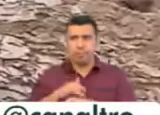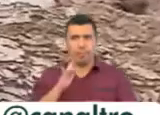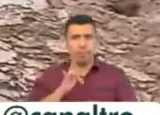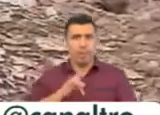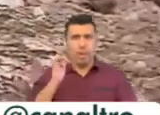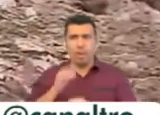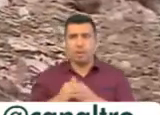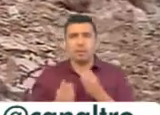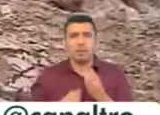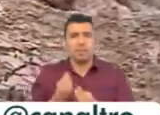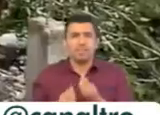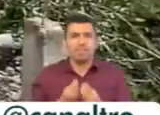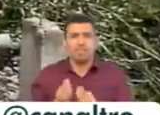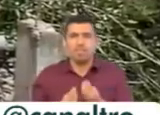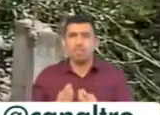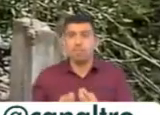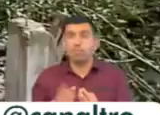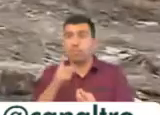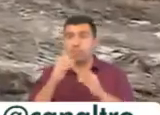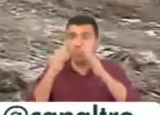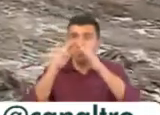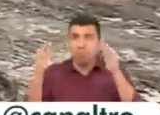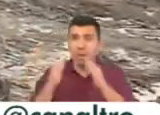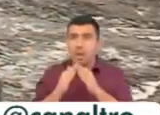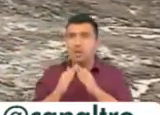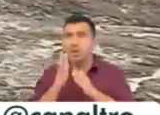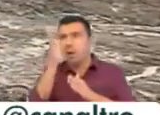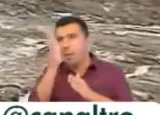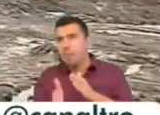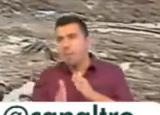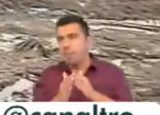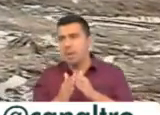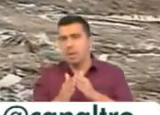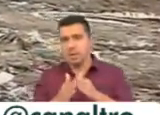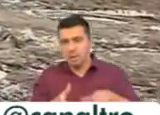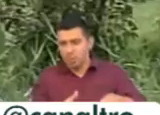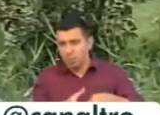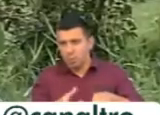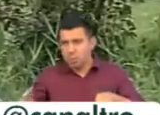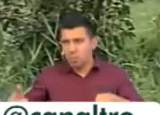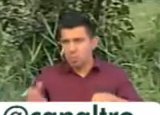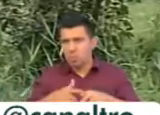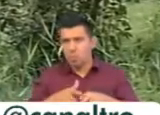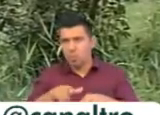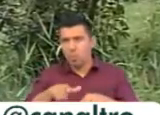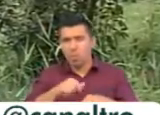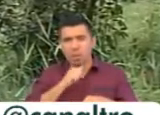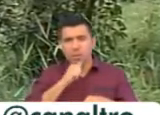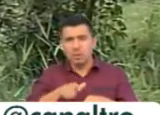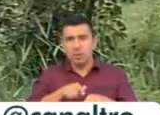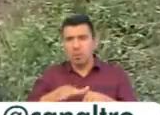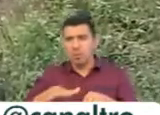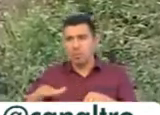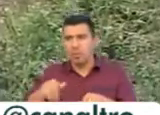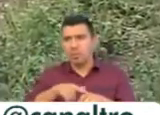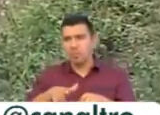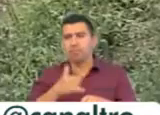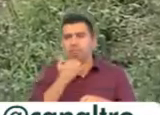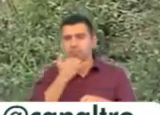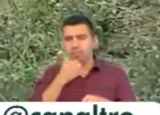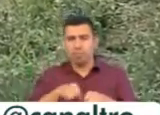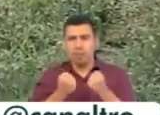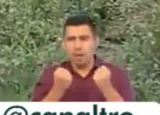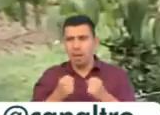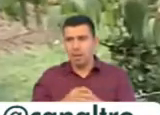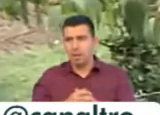entre los observan techos paredes tubos del sistema de riego y alcantarillado afectados por el movimiento de tierra